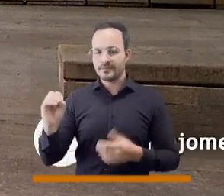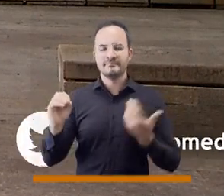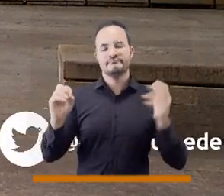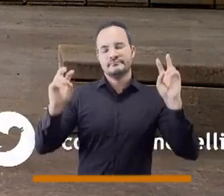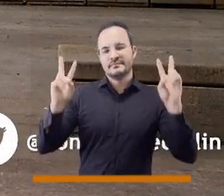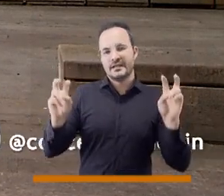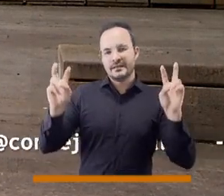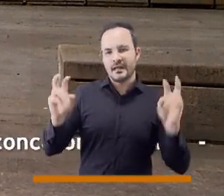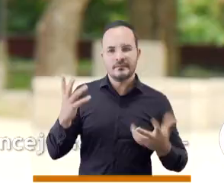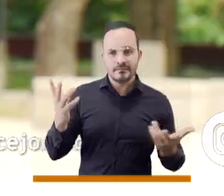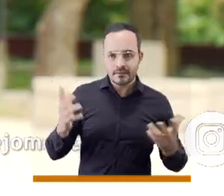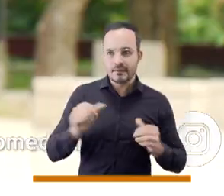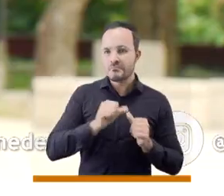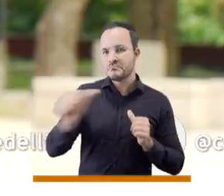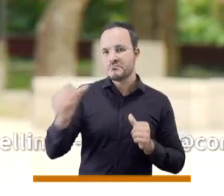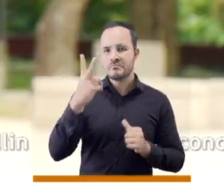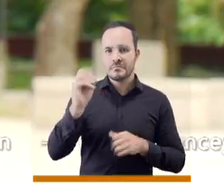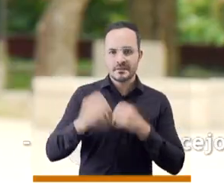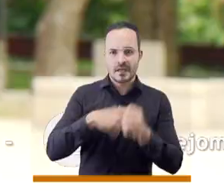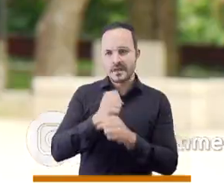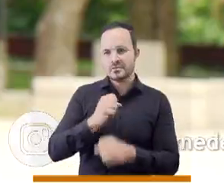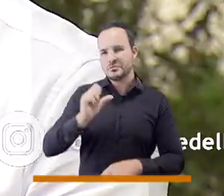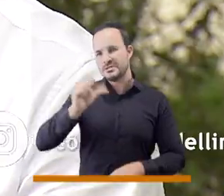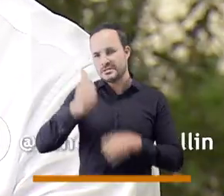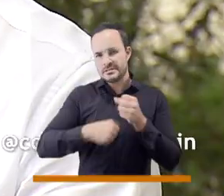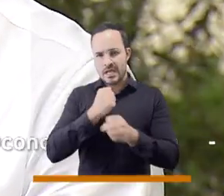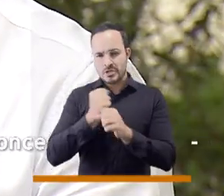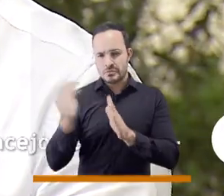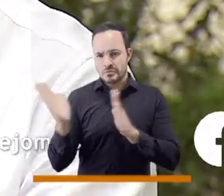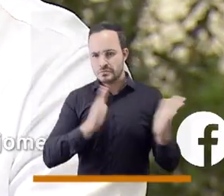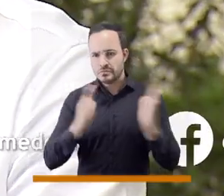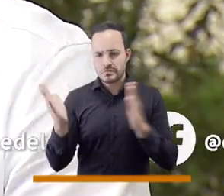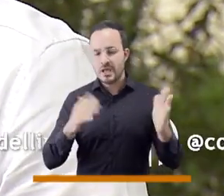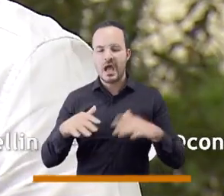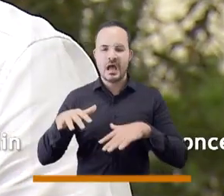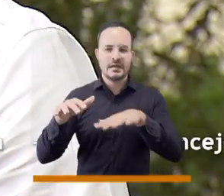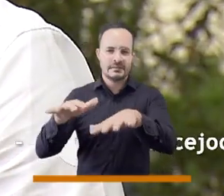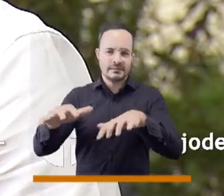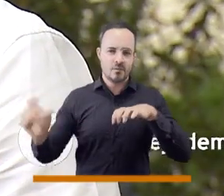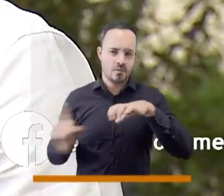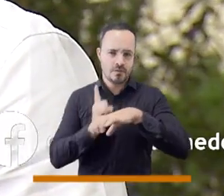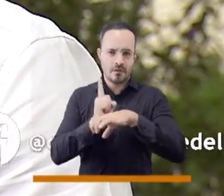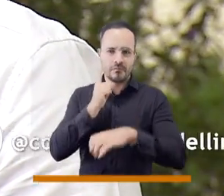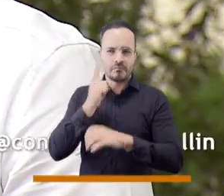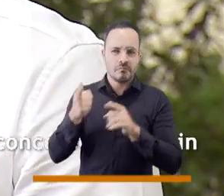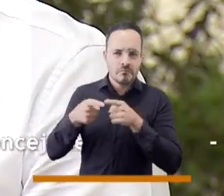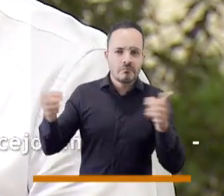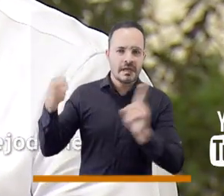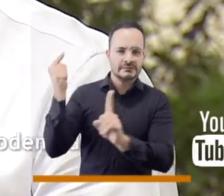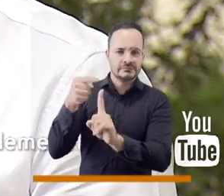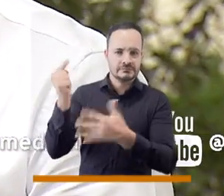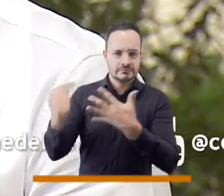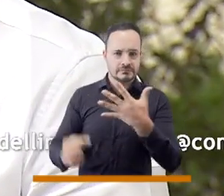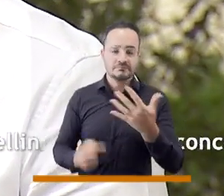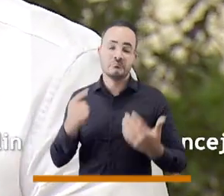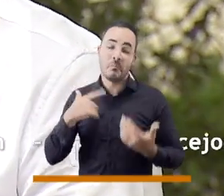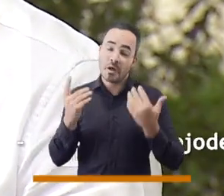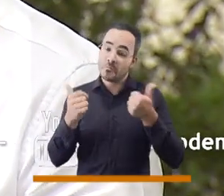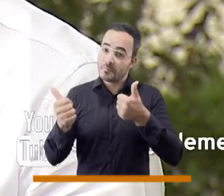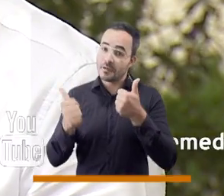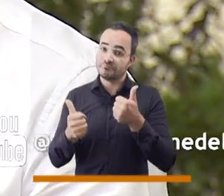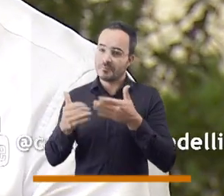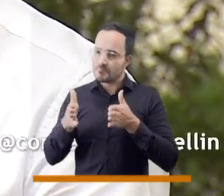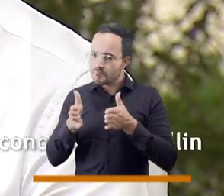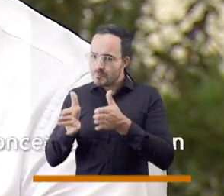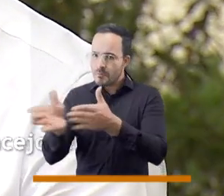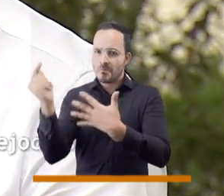40-40-40, 40-30-40-40, porque es una proyección a 10 años, que ahorita seguramente nuestro diputado la va a puntualizar. Pero creo